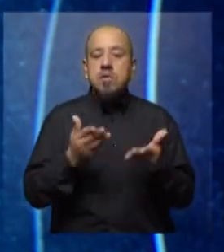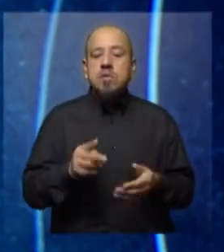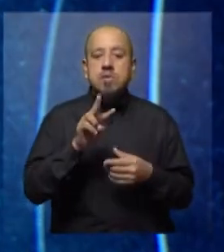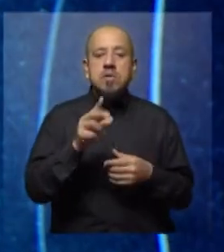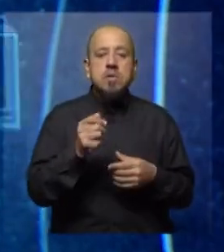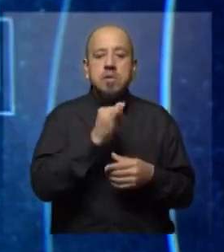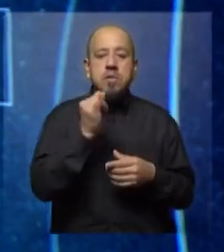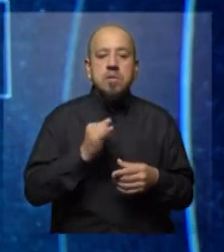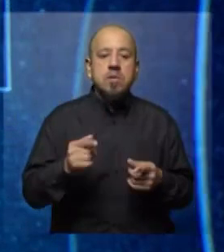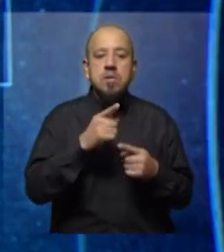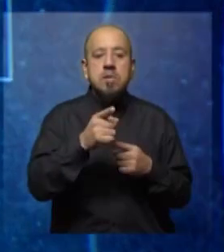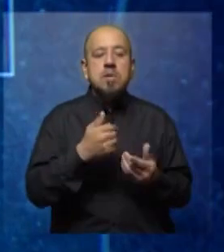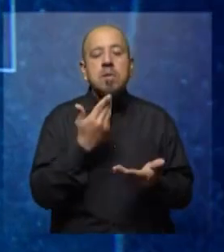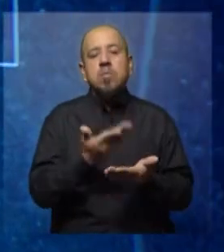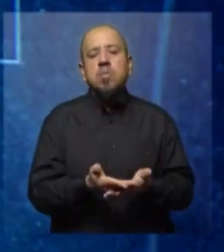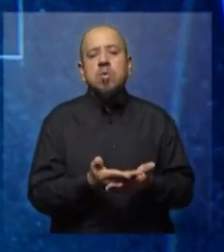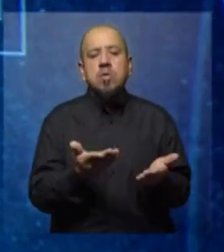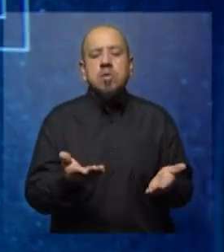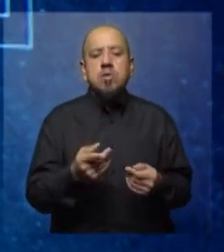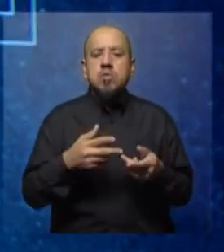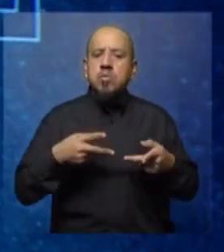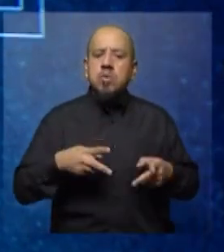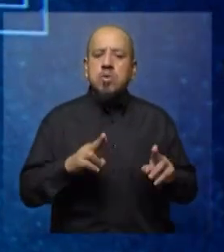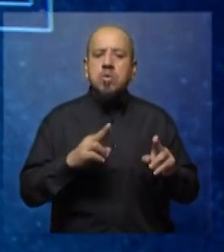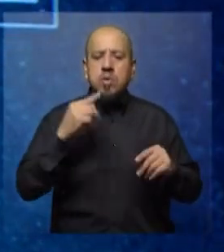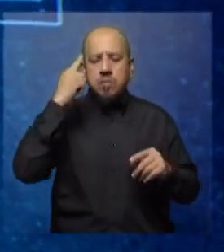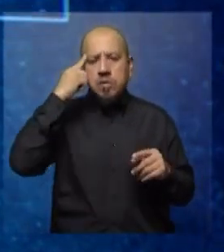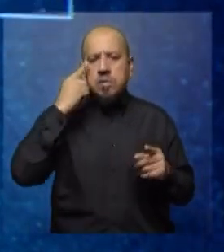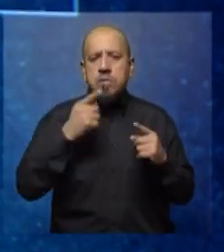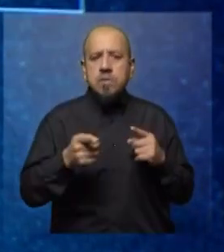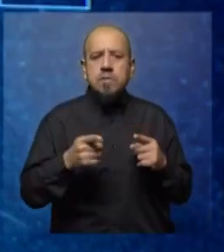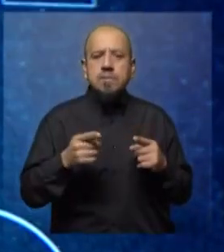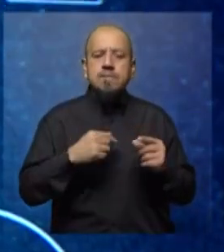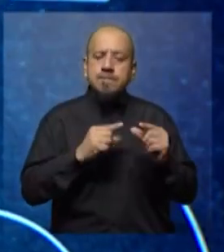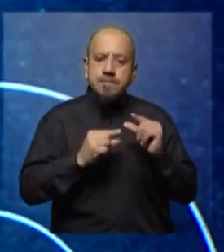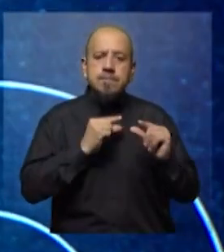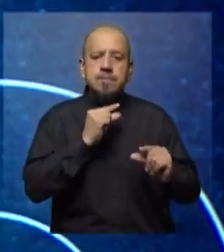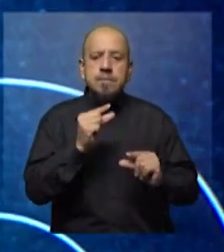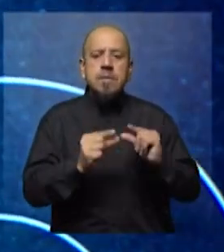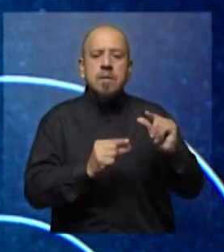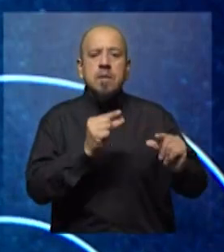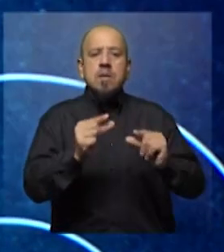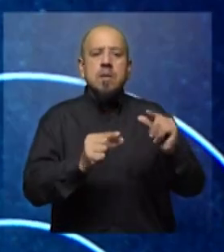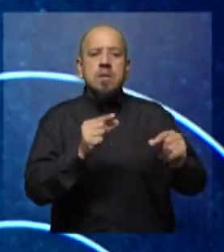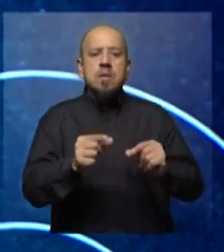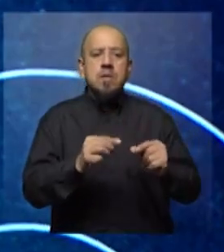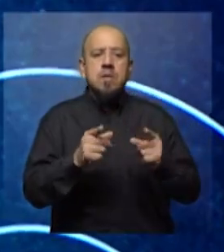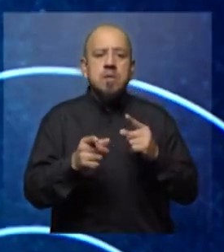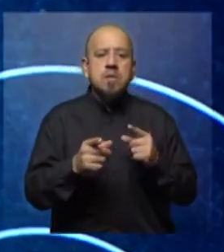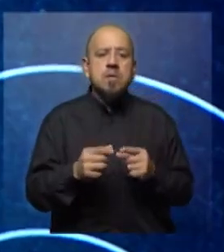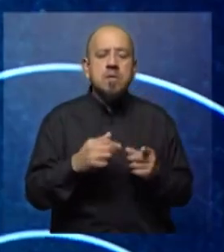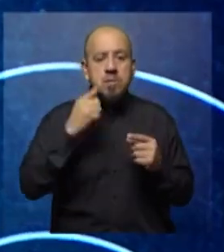es decir lo que él nos propone es un método de pensamiento graduales es decir graduar la creencia